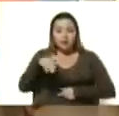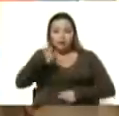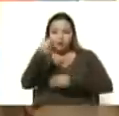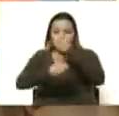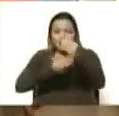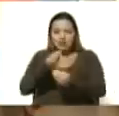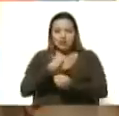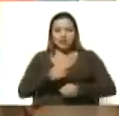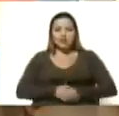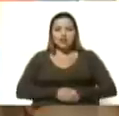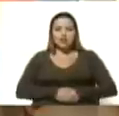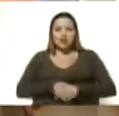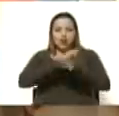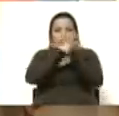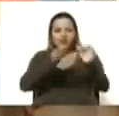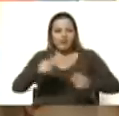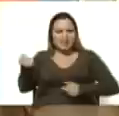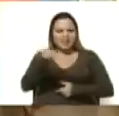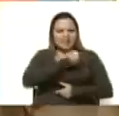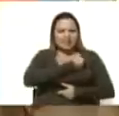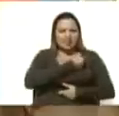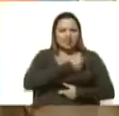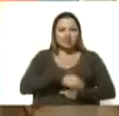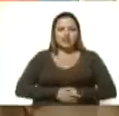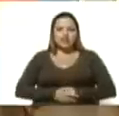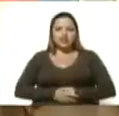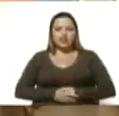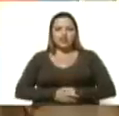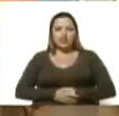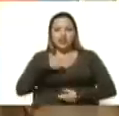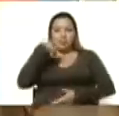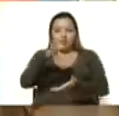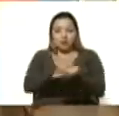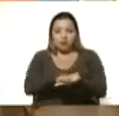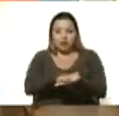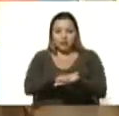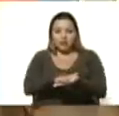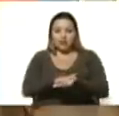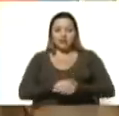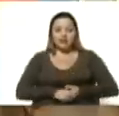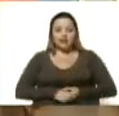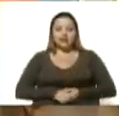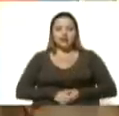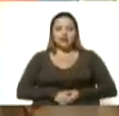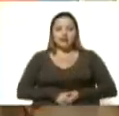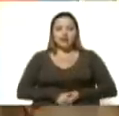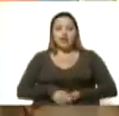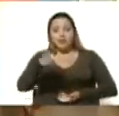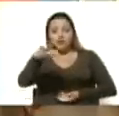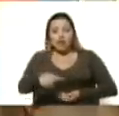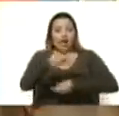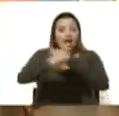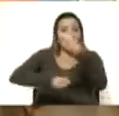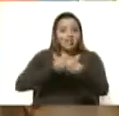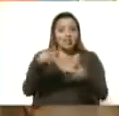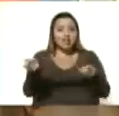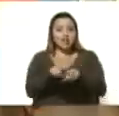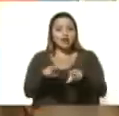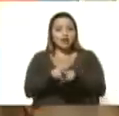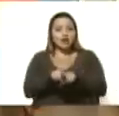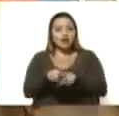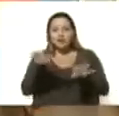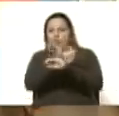un hecho criminal de desaparición y de sicariato en una